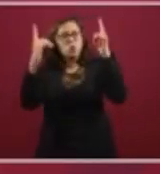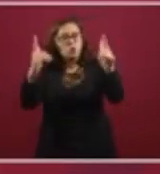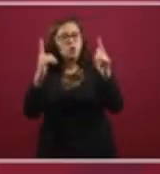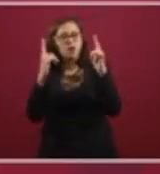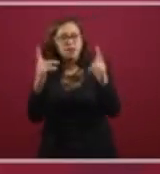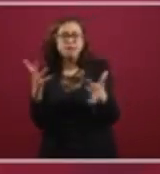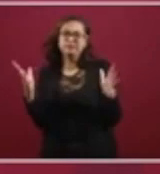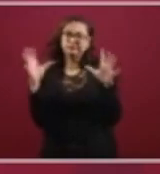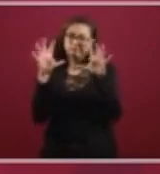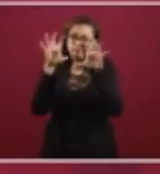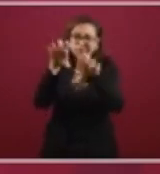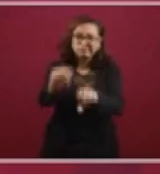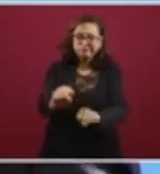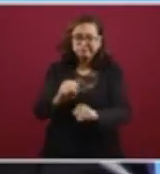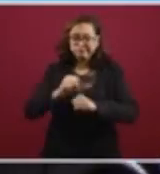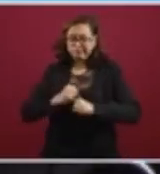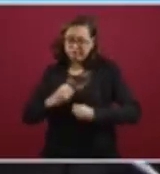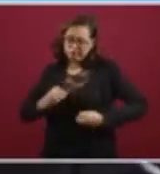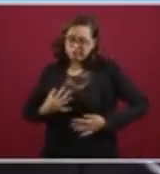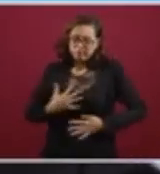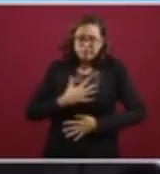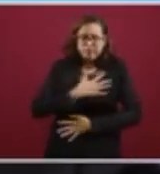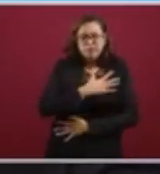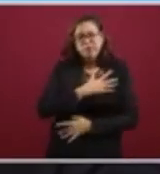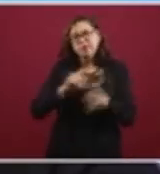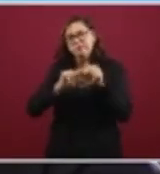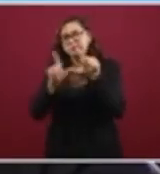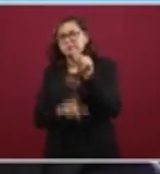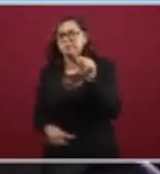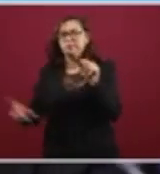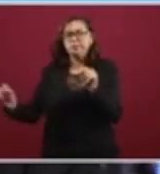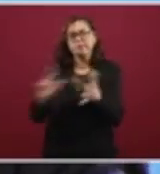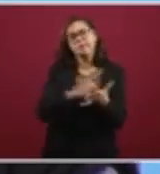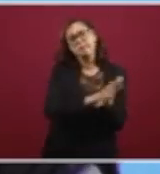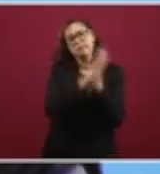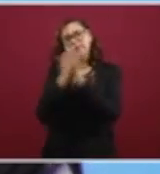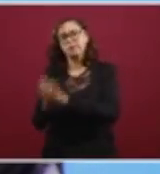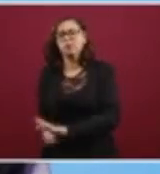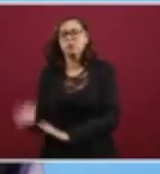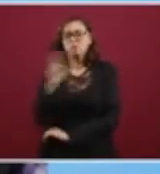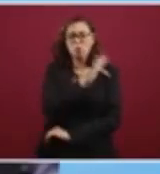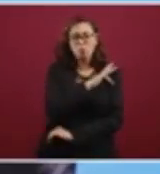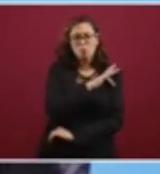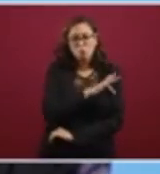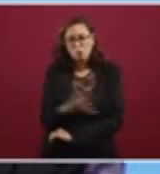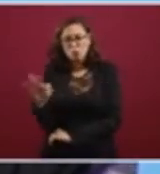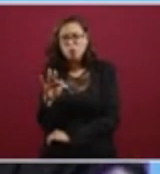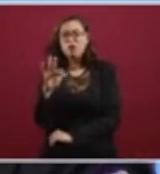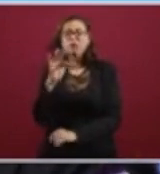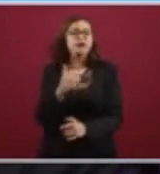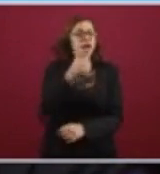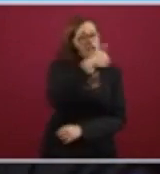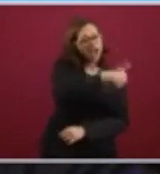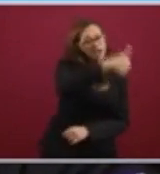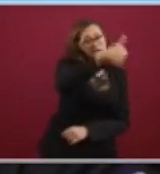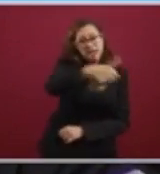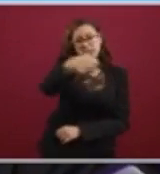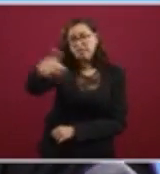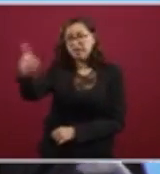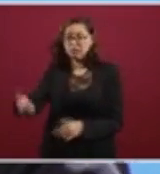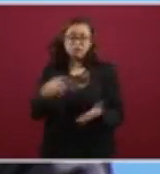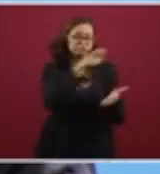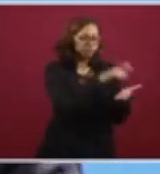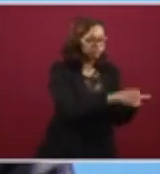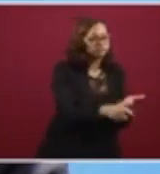contagiar su ímpetu por un país distinto y ser parte desde cada una de sus trincheras, ya sea la pluma,